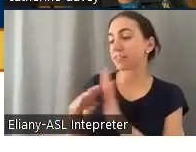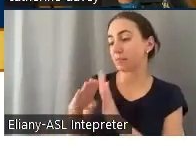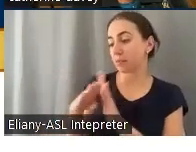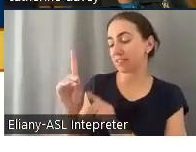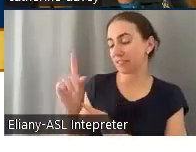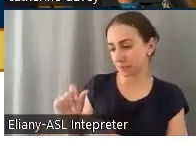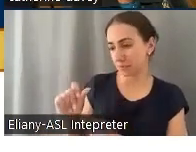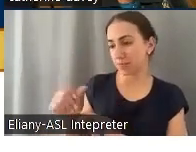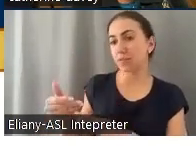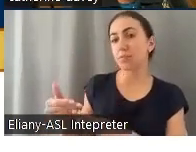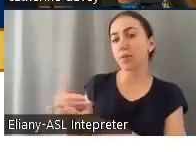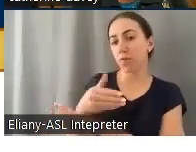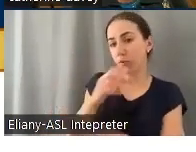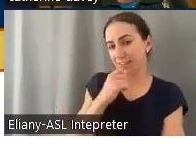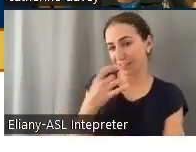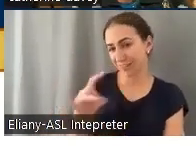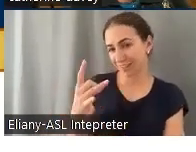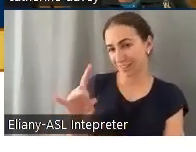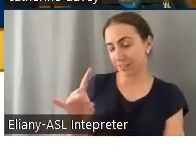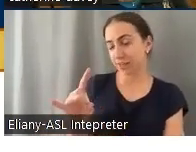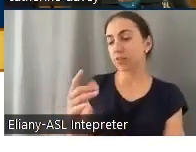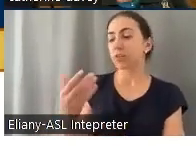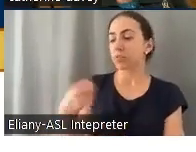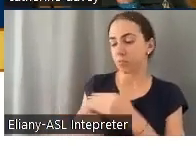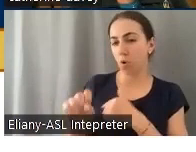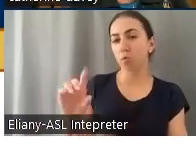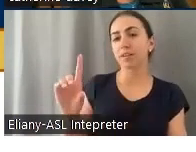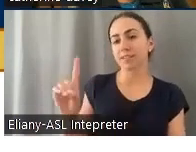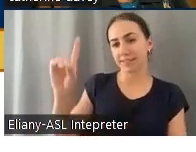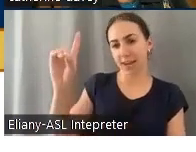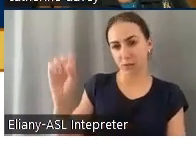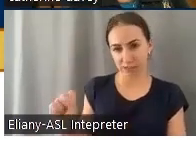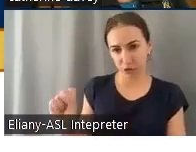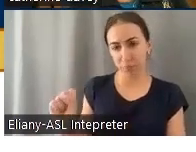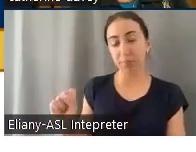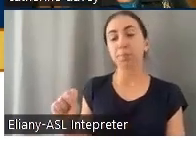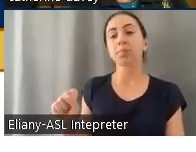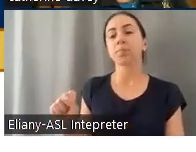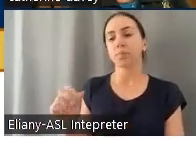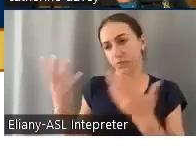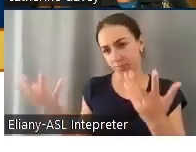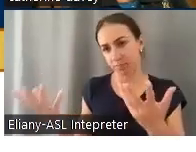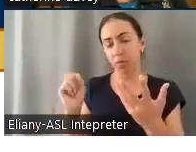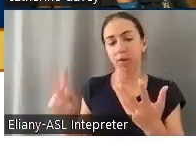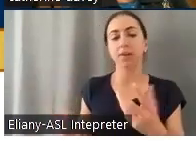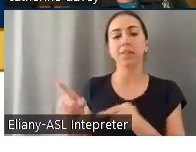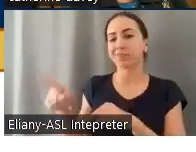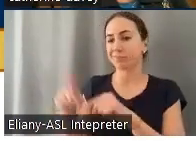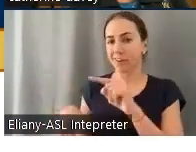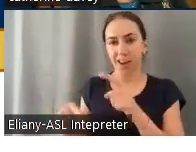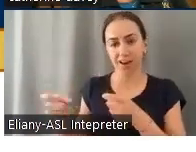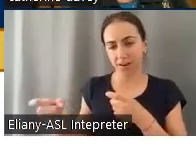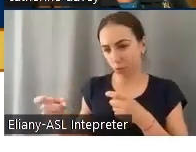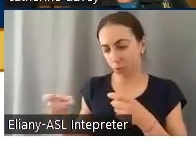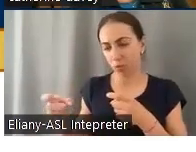May tiene una discapacidad de desarrollo que se manifestó antes de la edad de 18, ¿verdad? Ella nació con síndrome de Down, claramente lo ha tenido